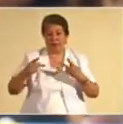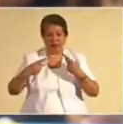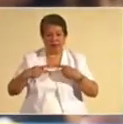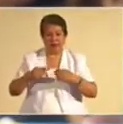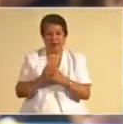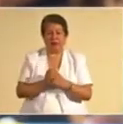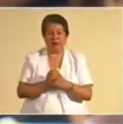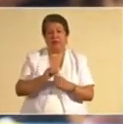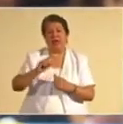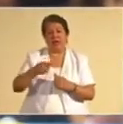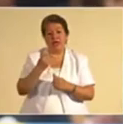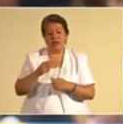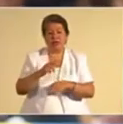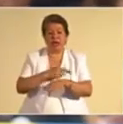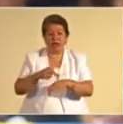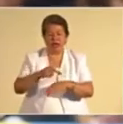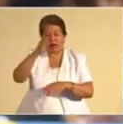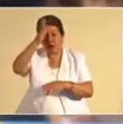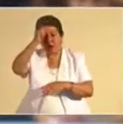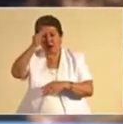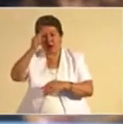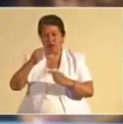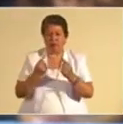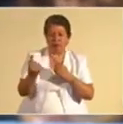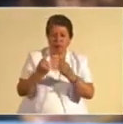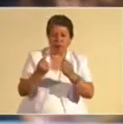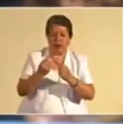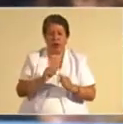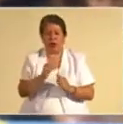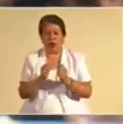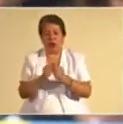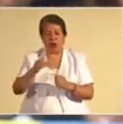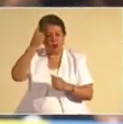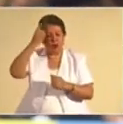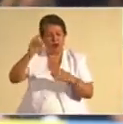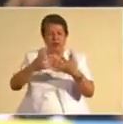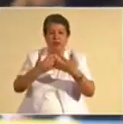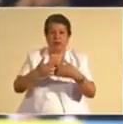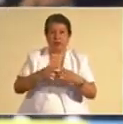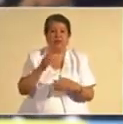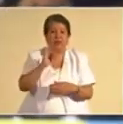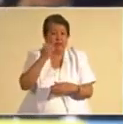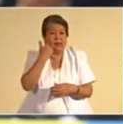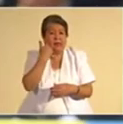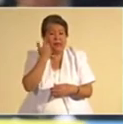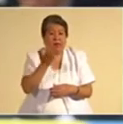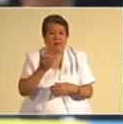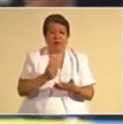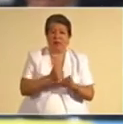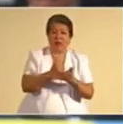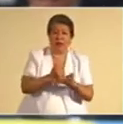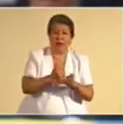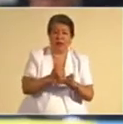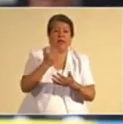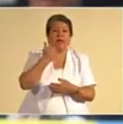con las empresas y lo podemos realizar. Si nosotros efectivamente queremos ayudar a las familias, podemos hacerlo de